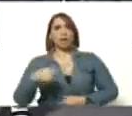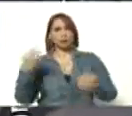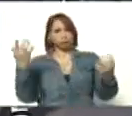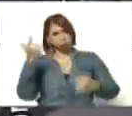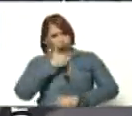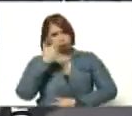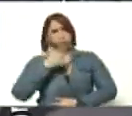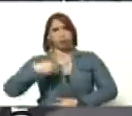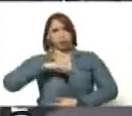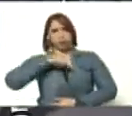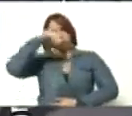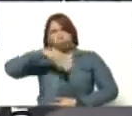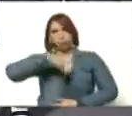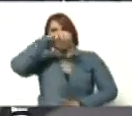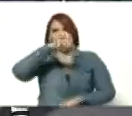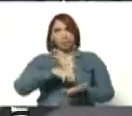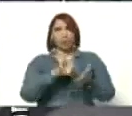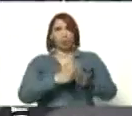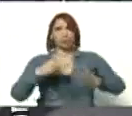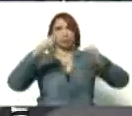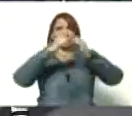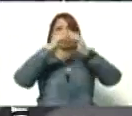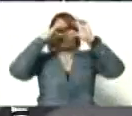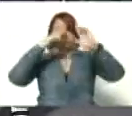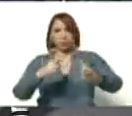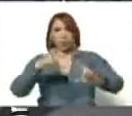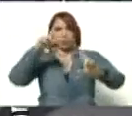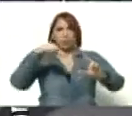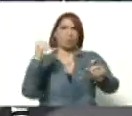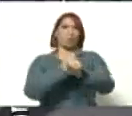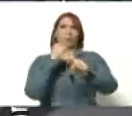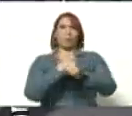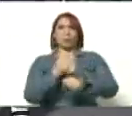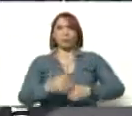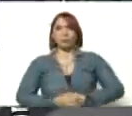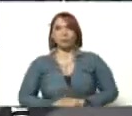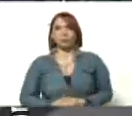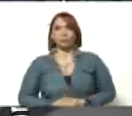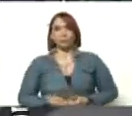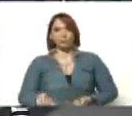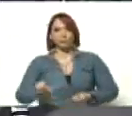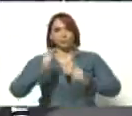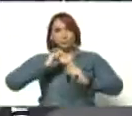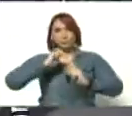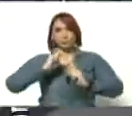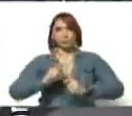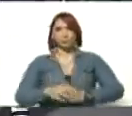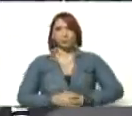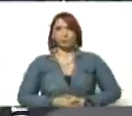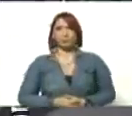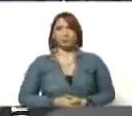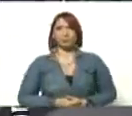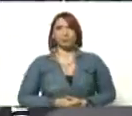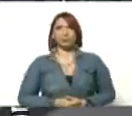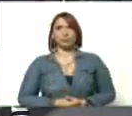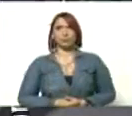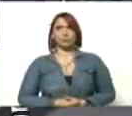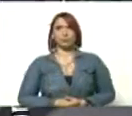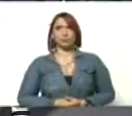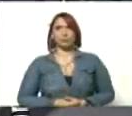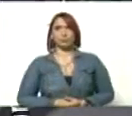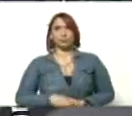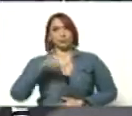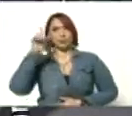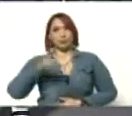que nosotros acá cumpliremos la labor que se nos ha encomendado. Y también